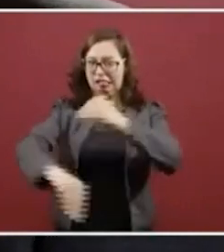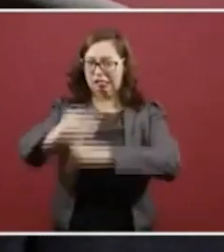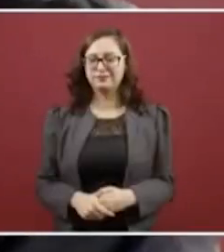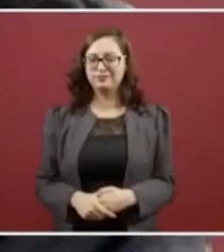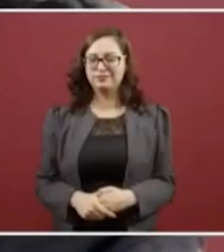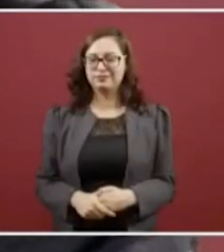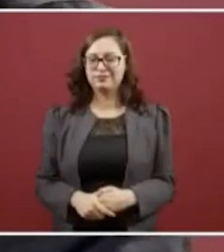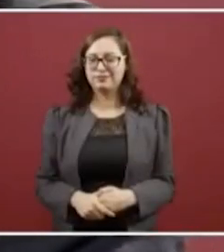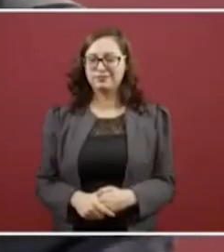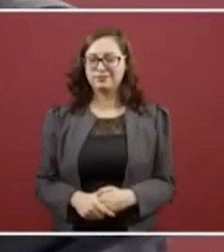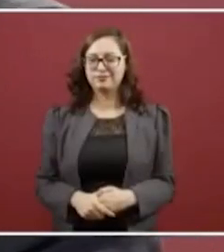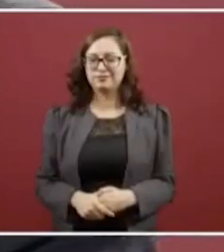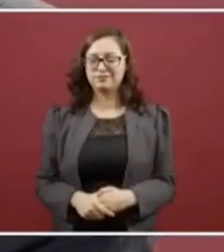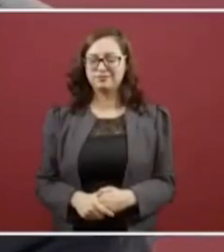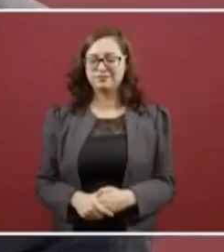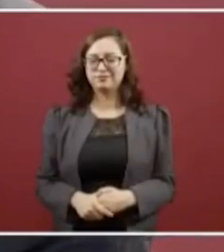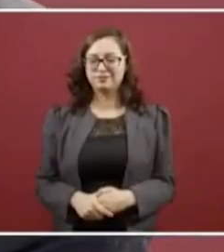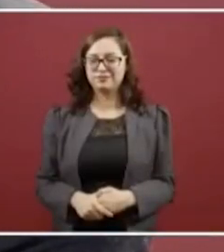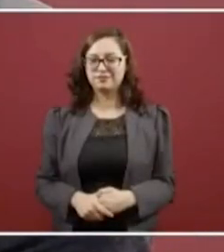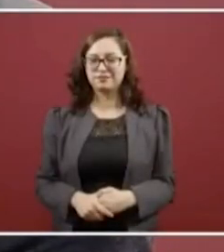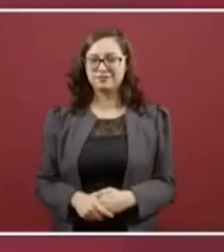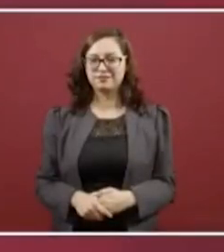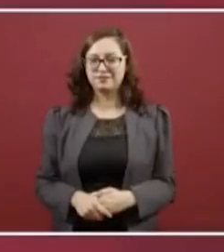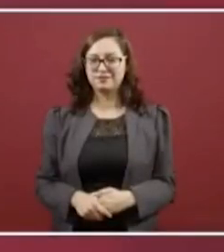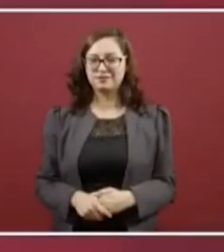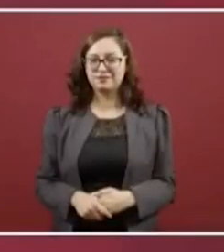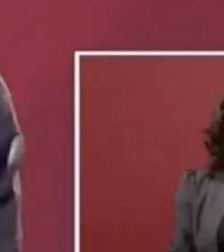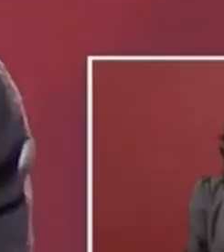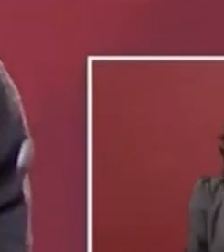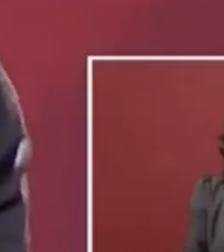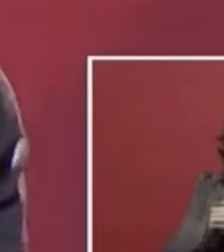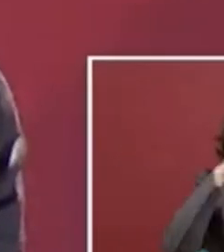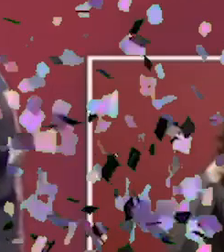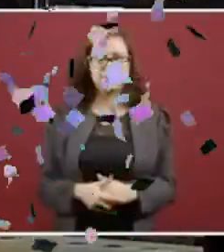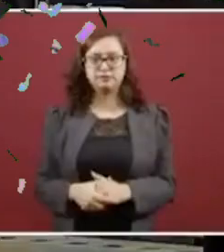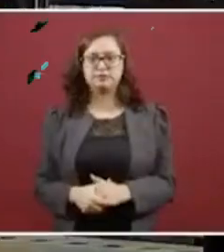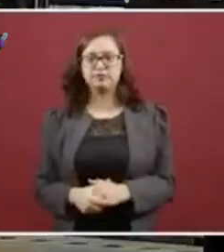para ponerle más salsa.